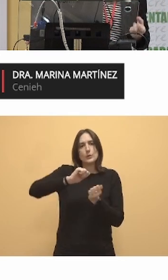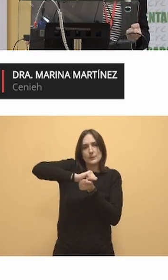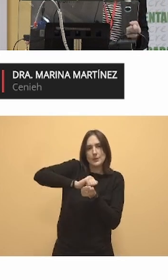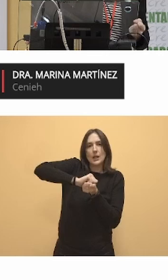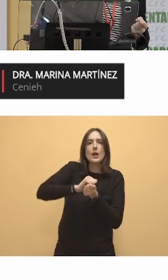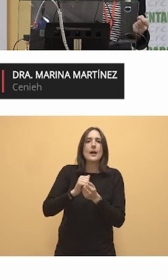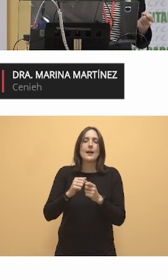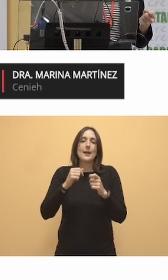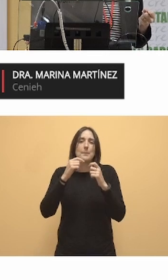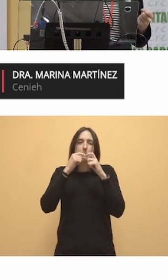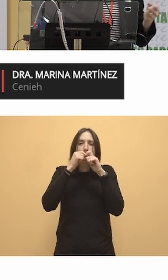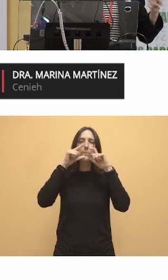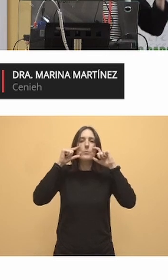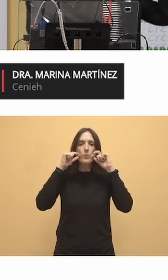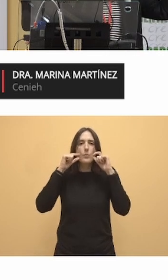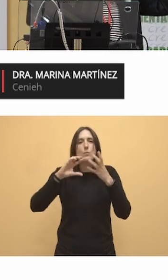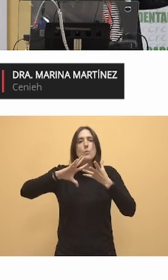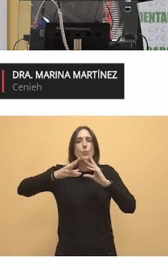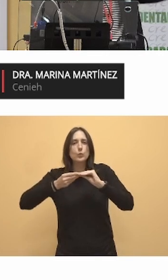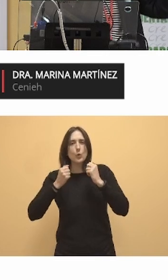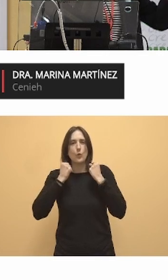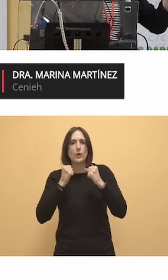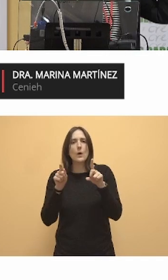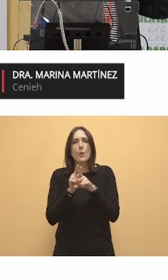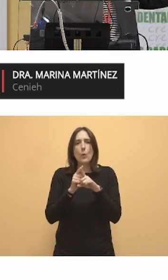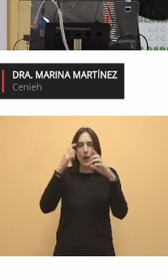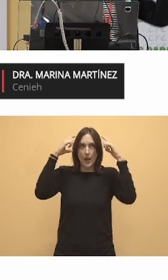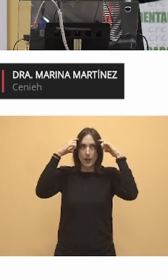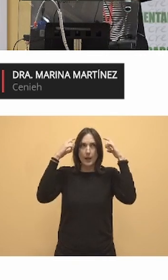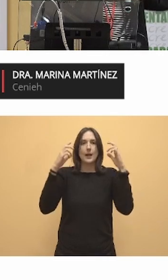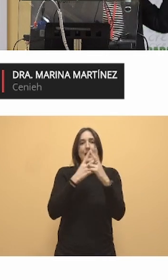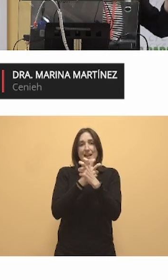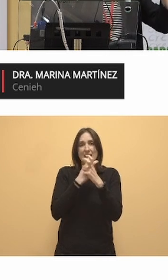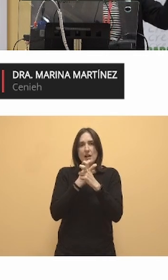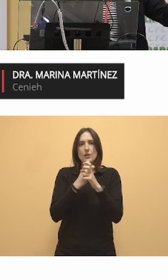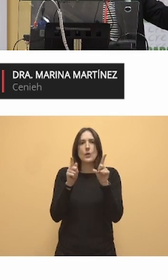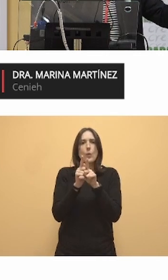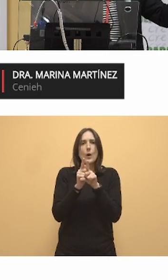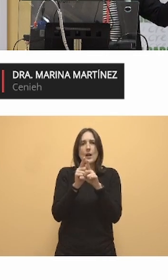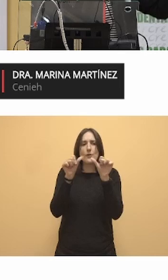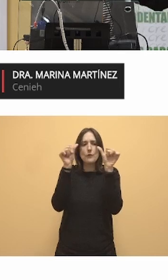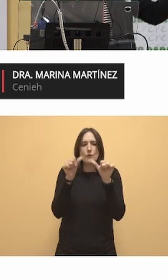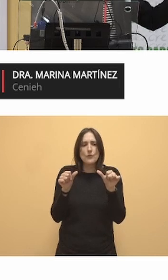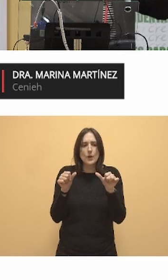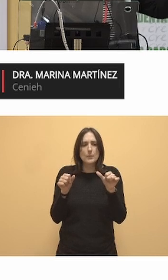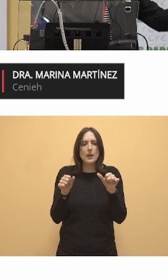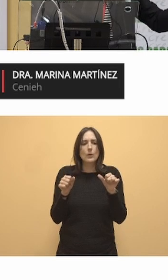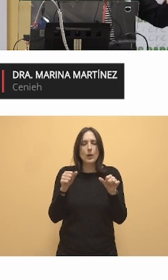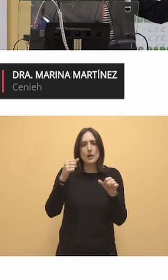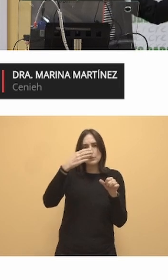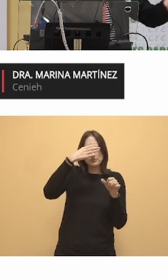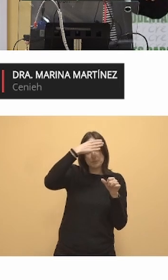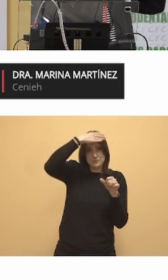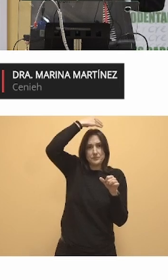musculatura que les obligó a configurar el cráneo de esa manera, a tener esa cresta sagital que otros animales como